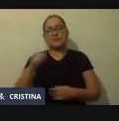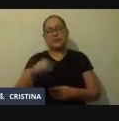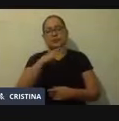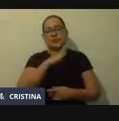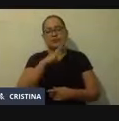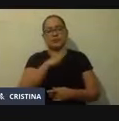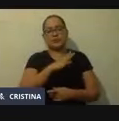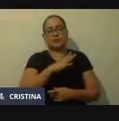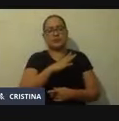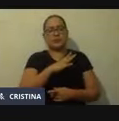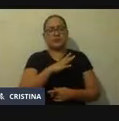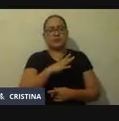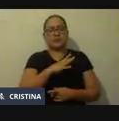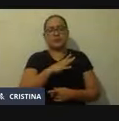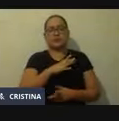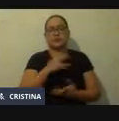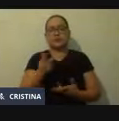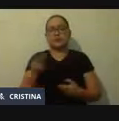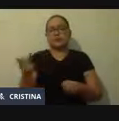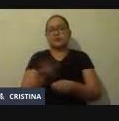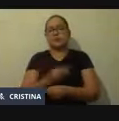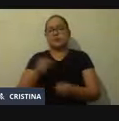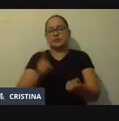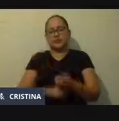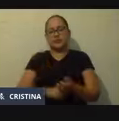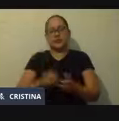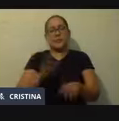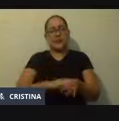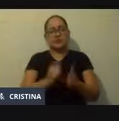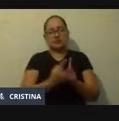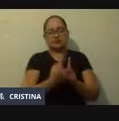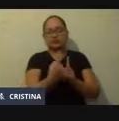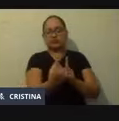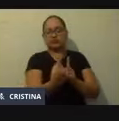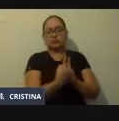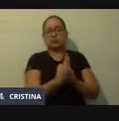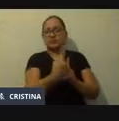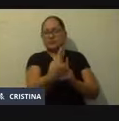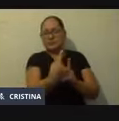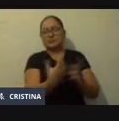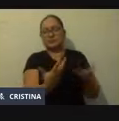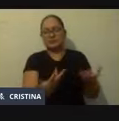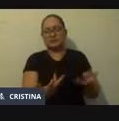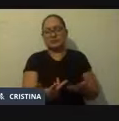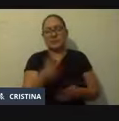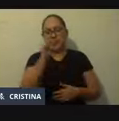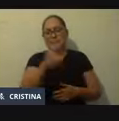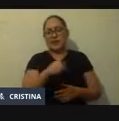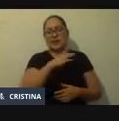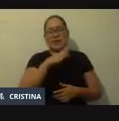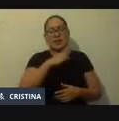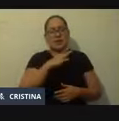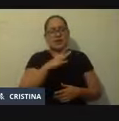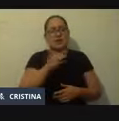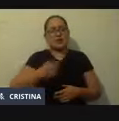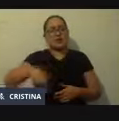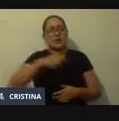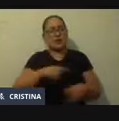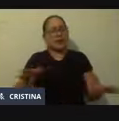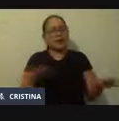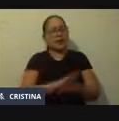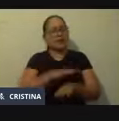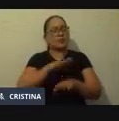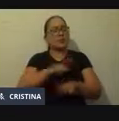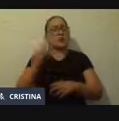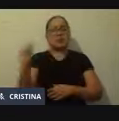distancias emocionales que se van a empezar a ver cada vez más notorias, sumado al tema de los cambios de la tecnología, para